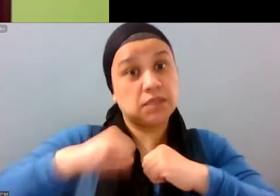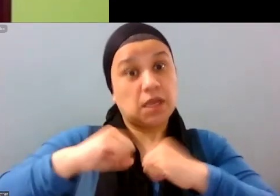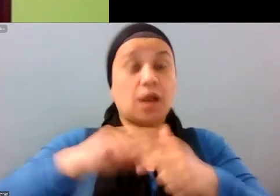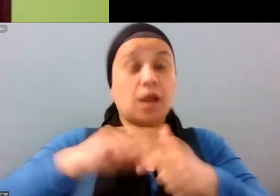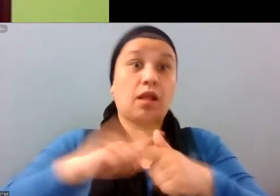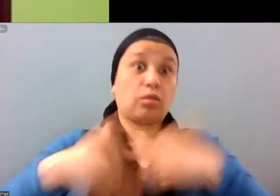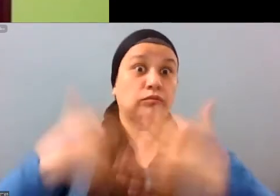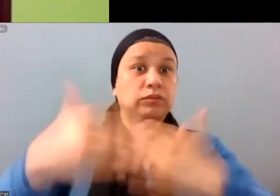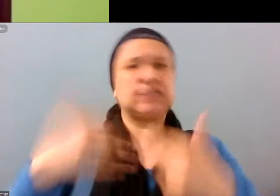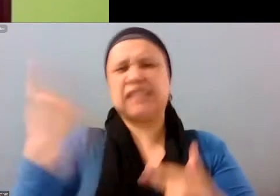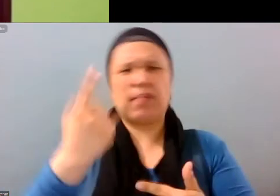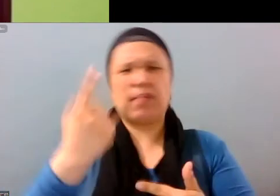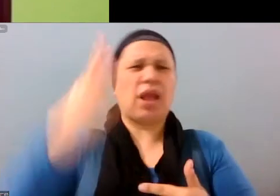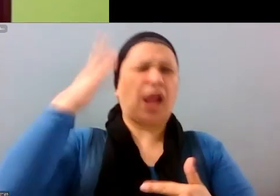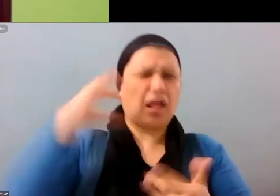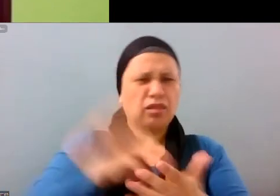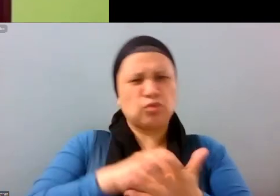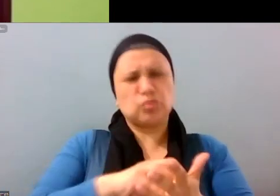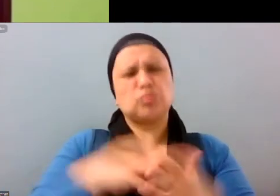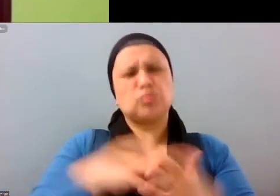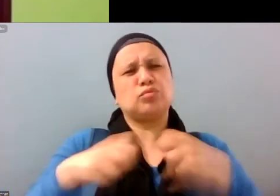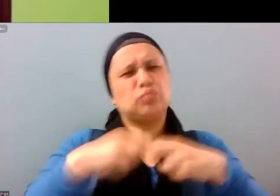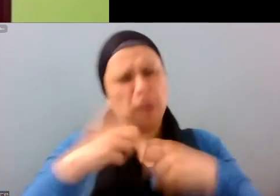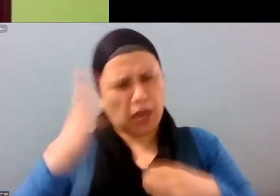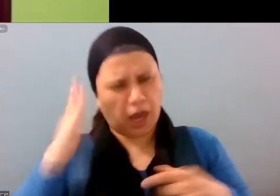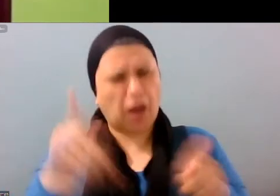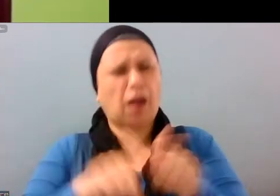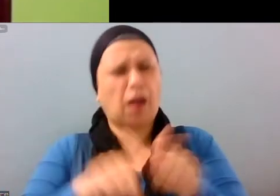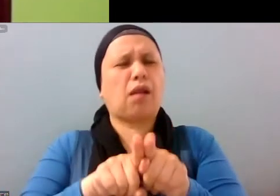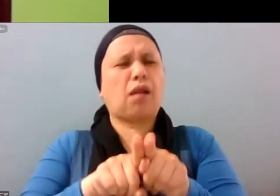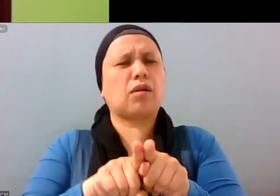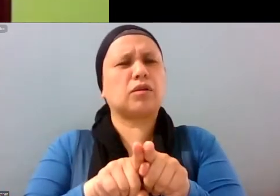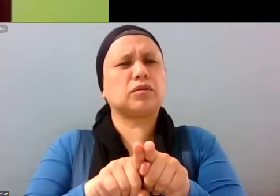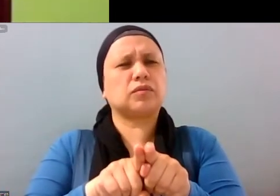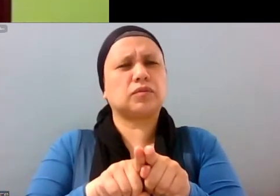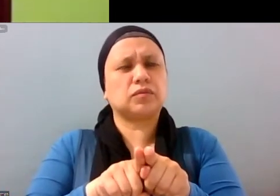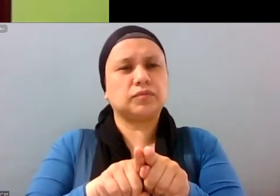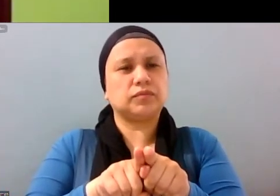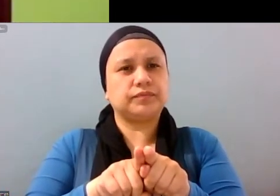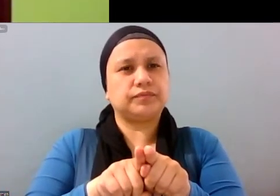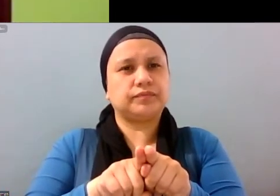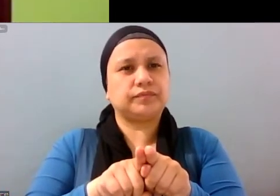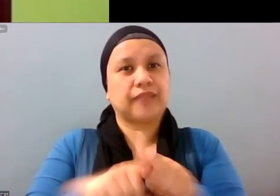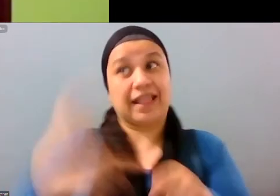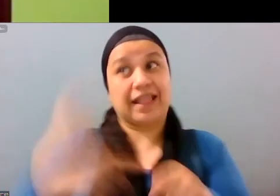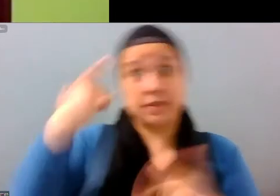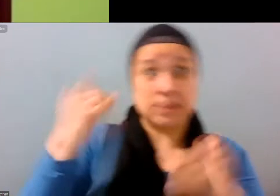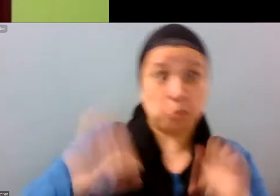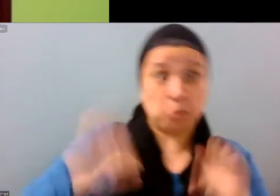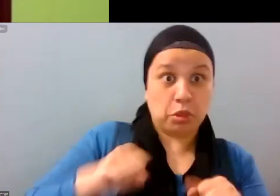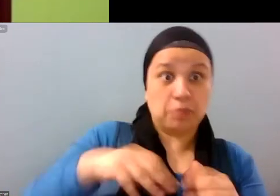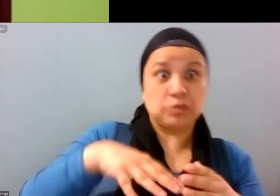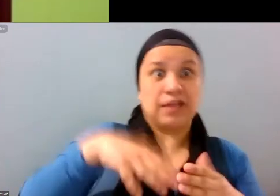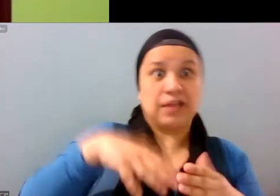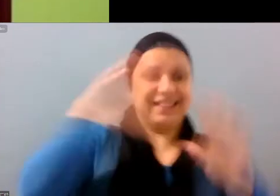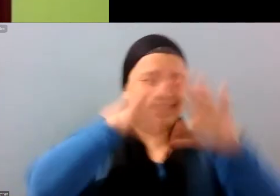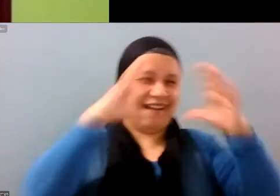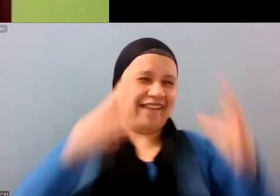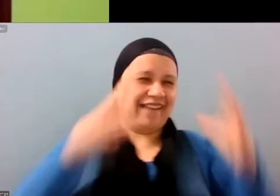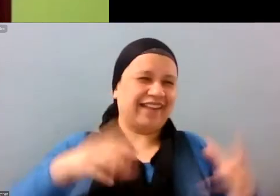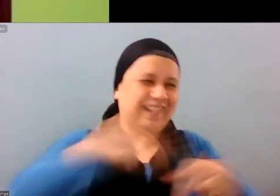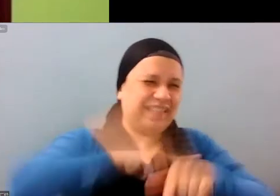desde que incluso se pensaba si salíamos o no de las cavernas bueno